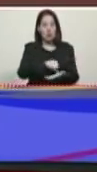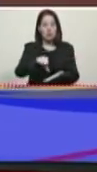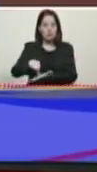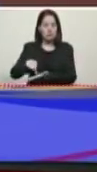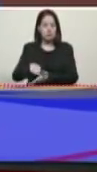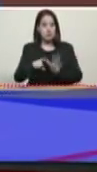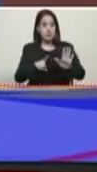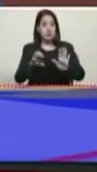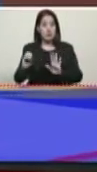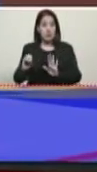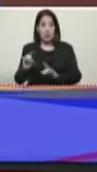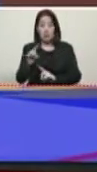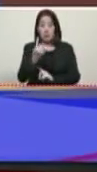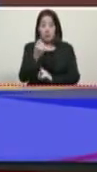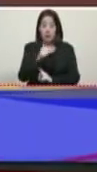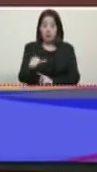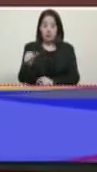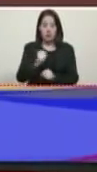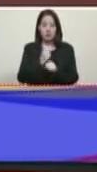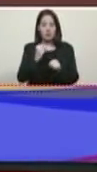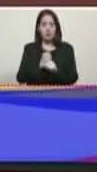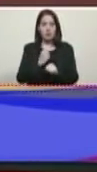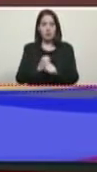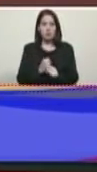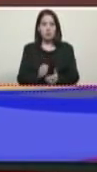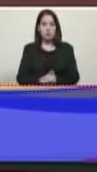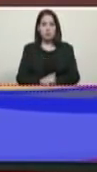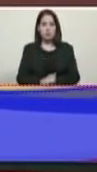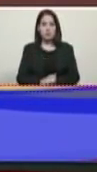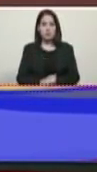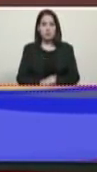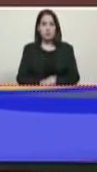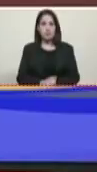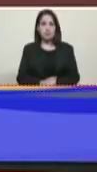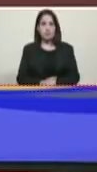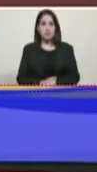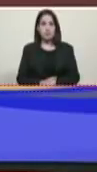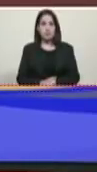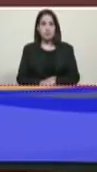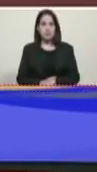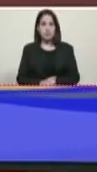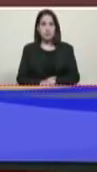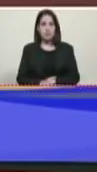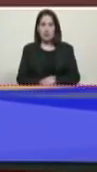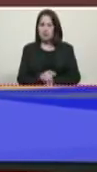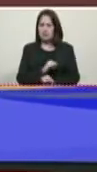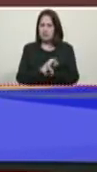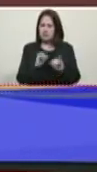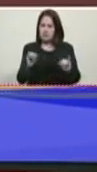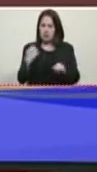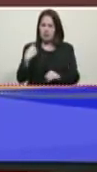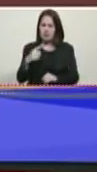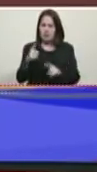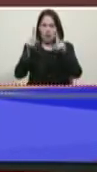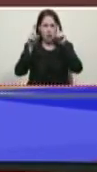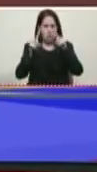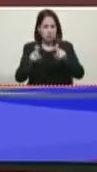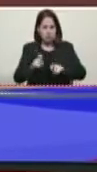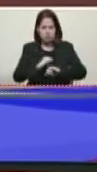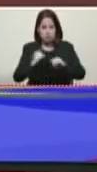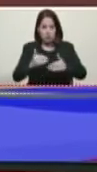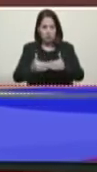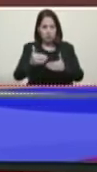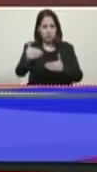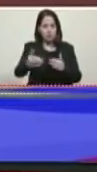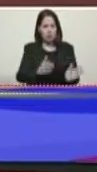primera semana de trabajo necesitamos ya ustedes tienen un bien avanzado muchas de estas ciudades ustedes tienen